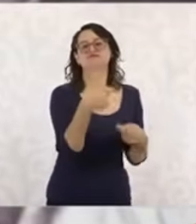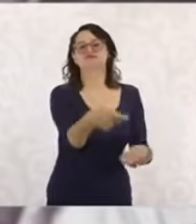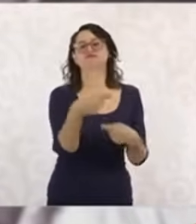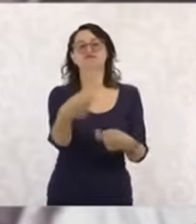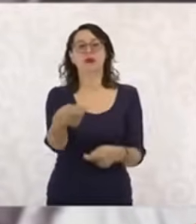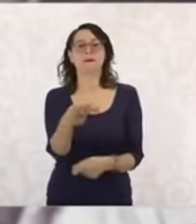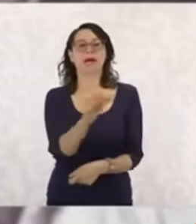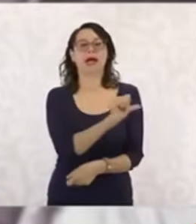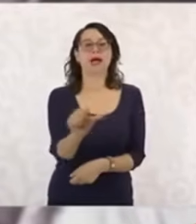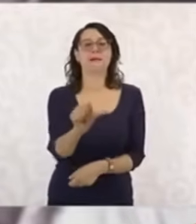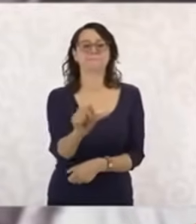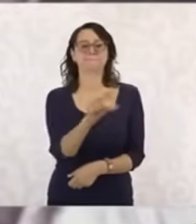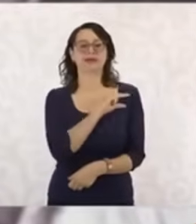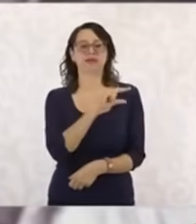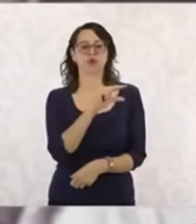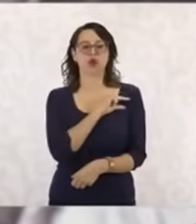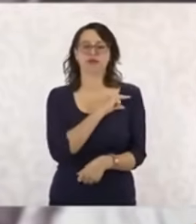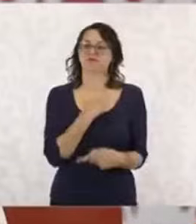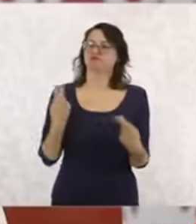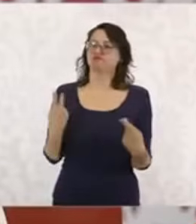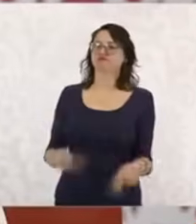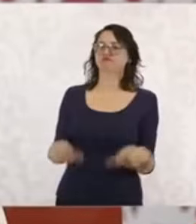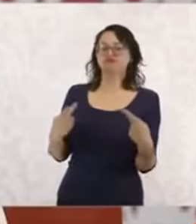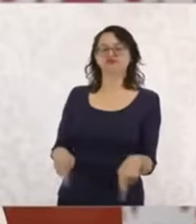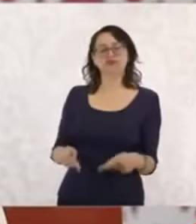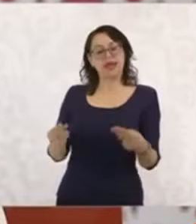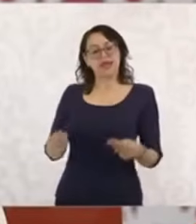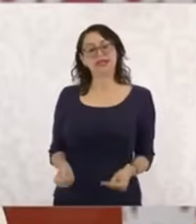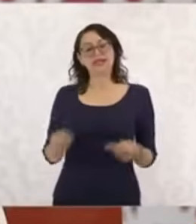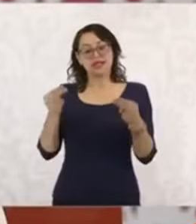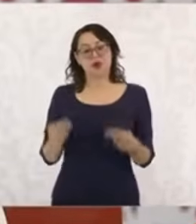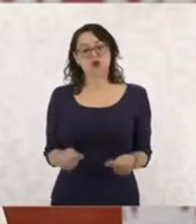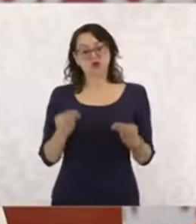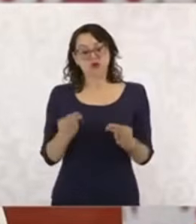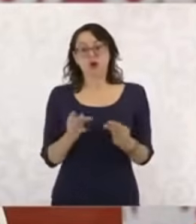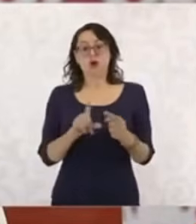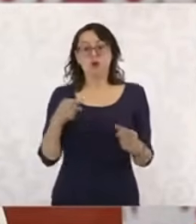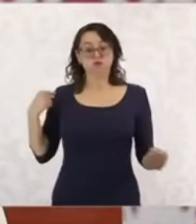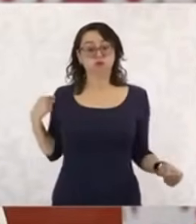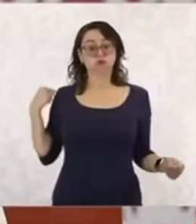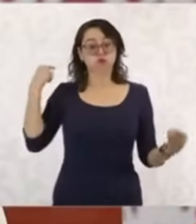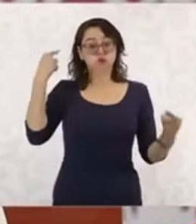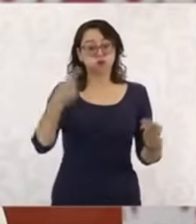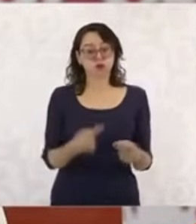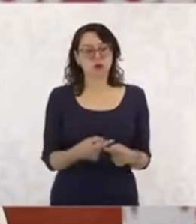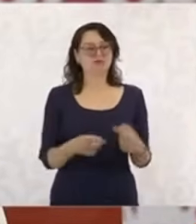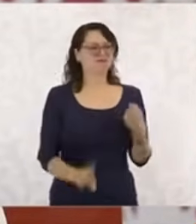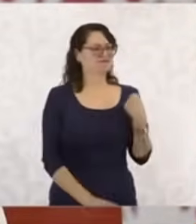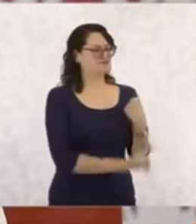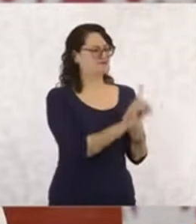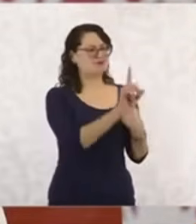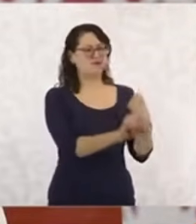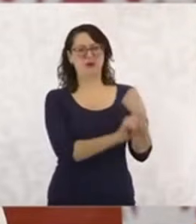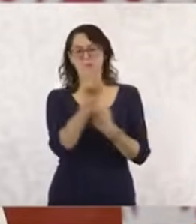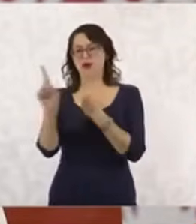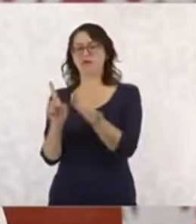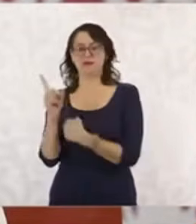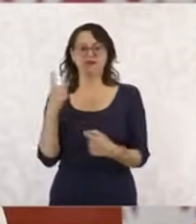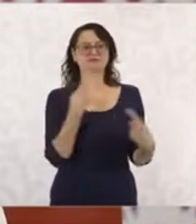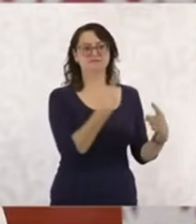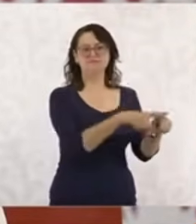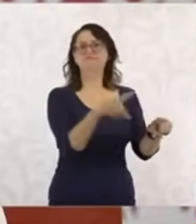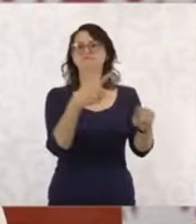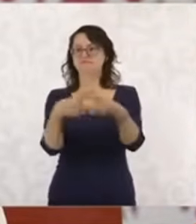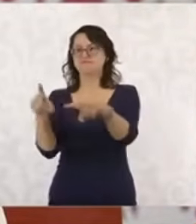mercancía. Y esto ha generado toda una serie de afectaciones, entre las que se encuentra el acaparamiento,